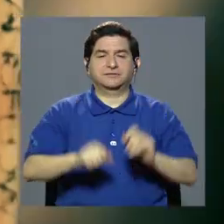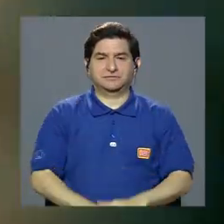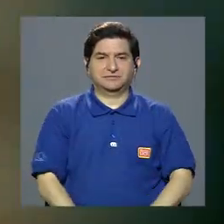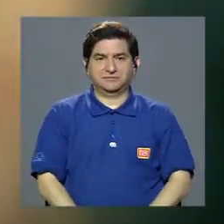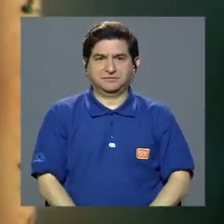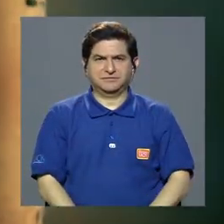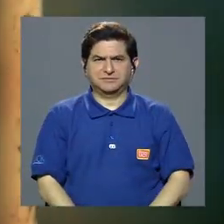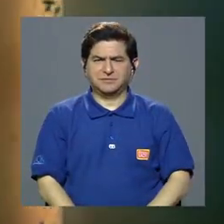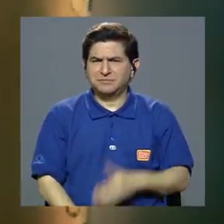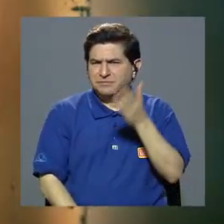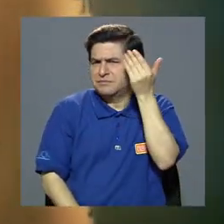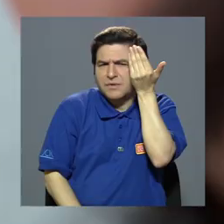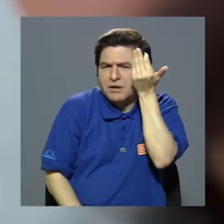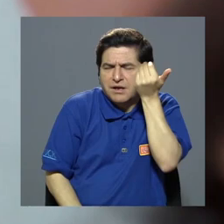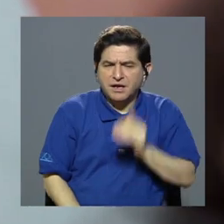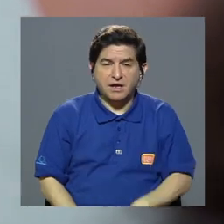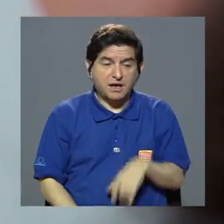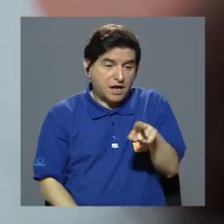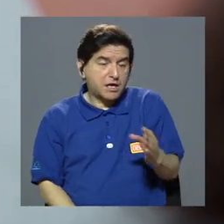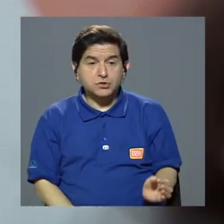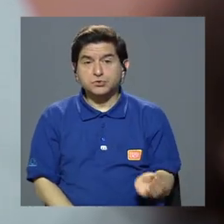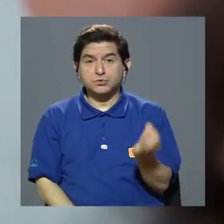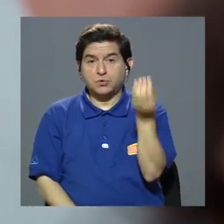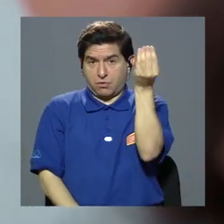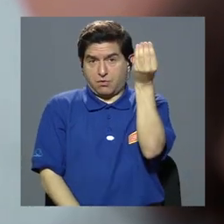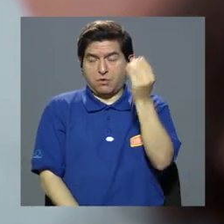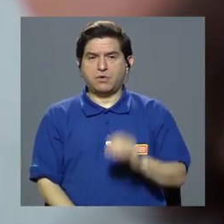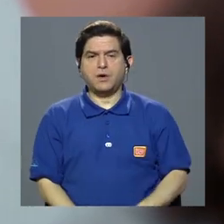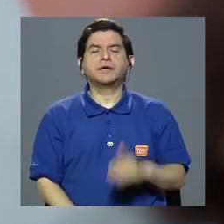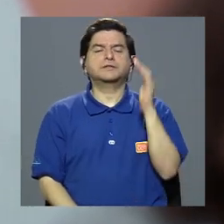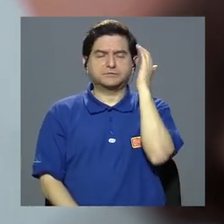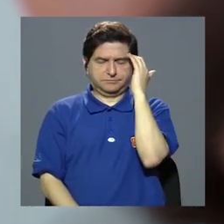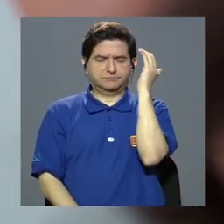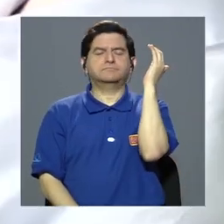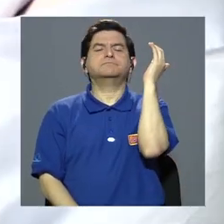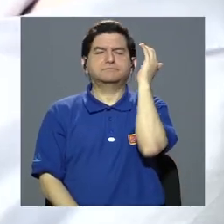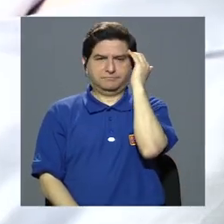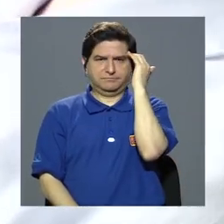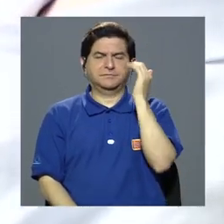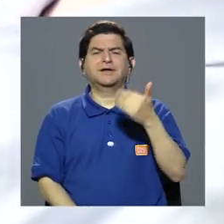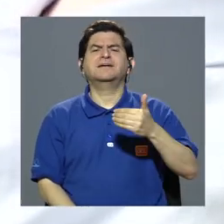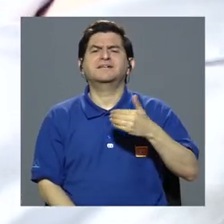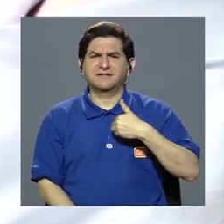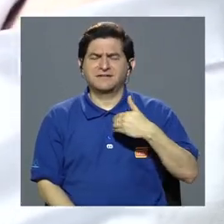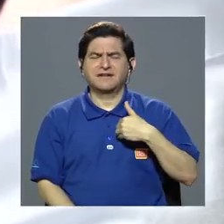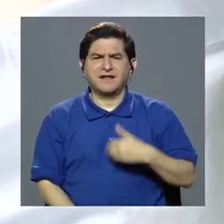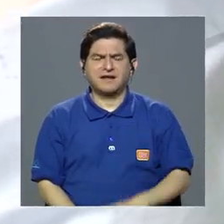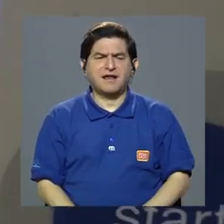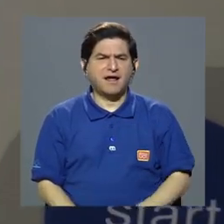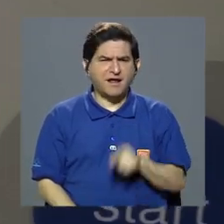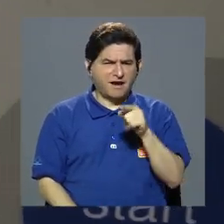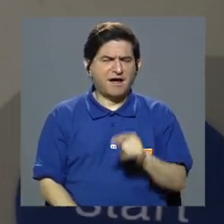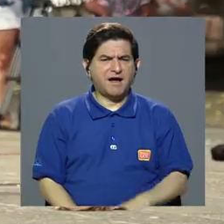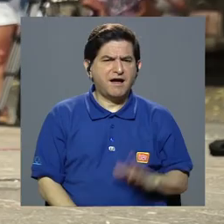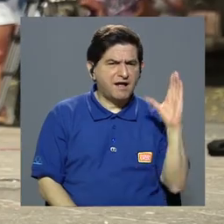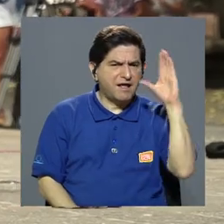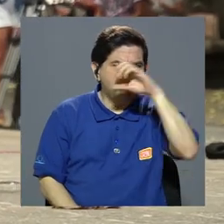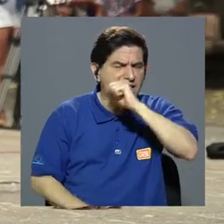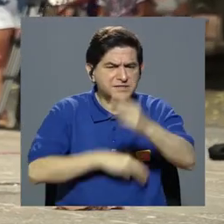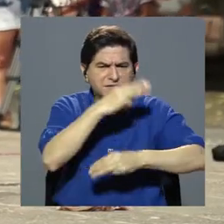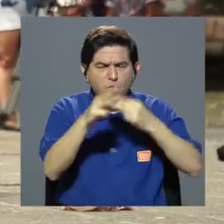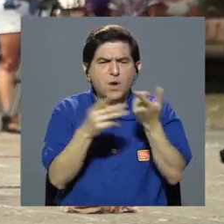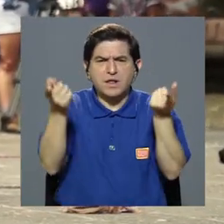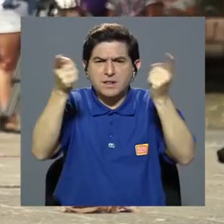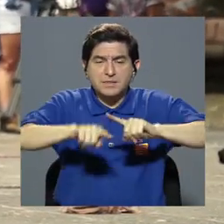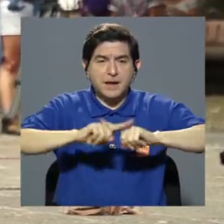por porque porque estos chicos son más son más conscientes tienen mucha más apreciación por los por lo que está pasando